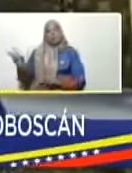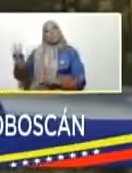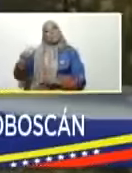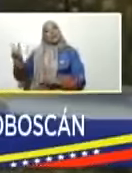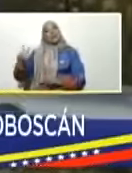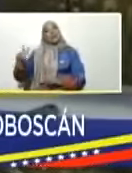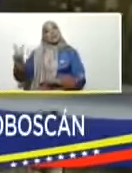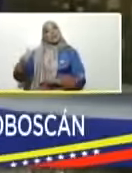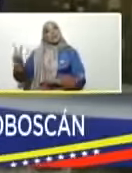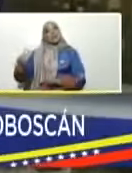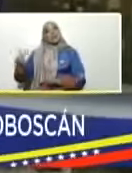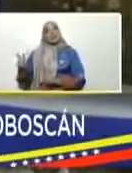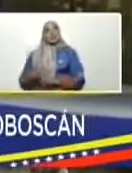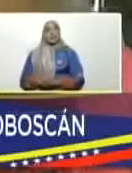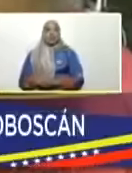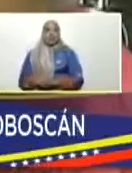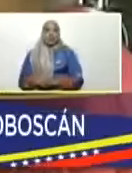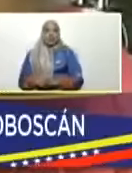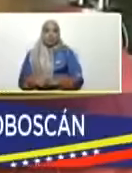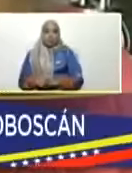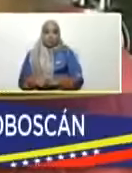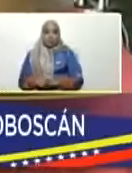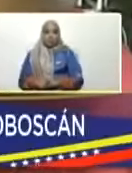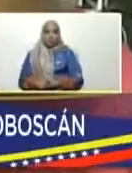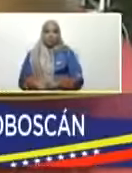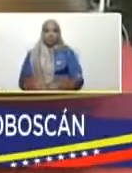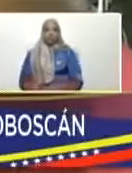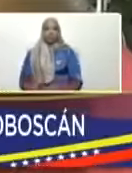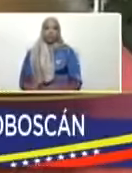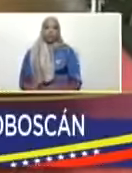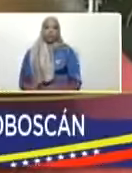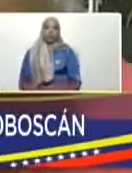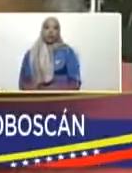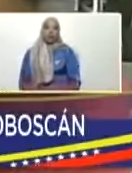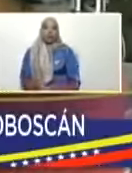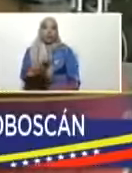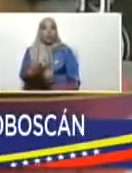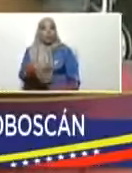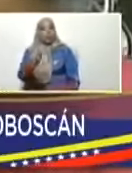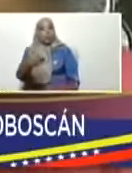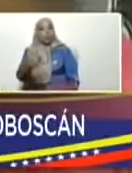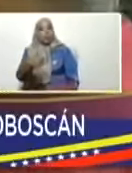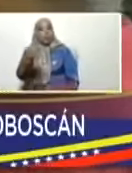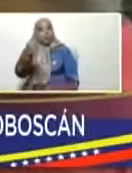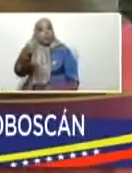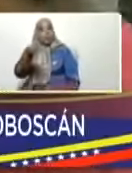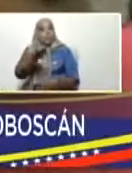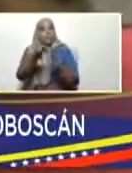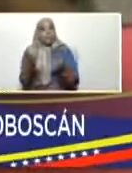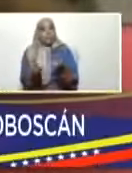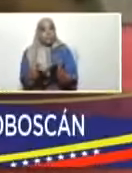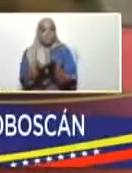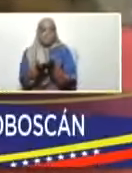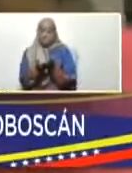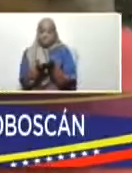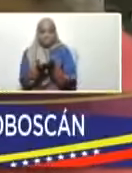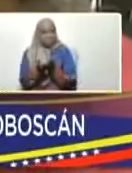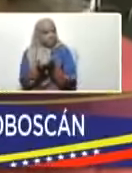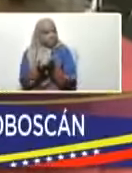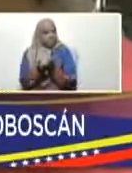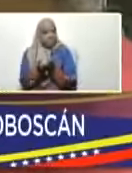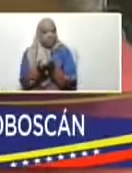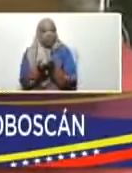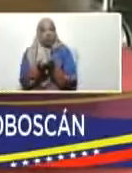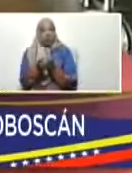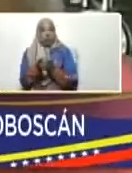Venezuela. ¿Ah? Mi comandante, importante, que no es pequeño para el mundo. Nosotros estamos